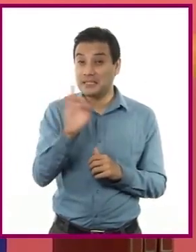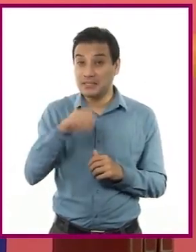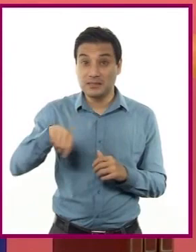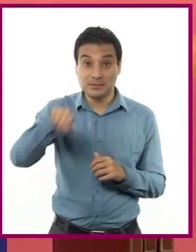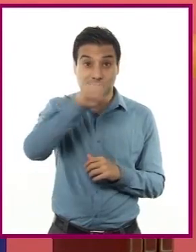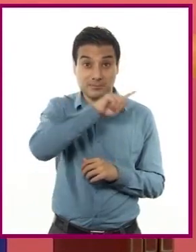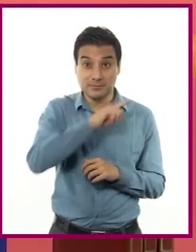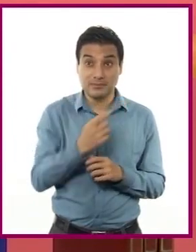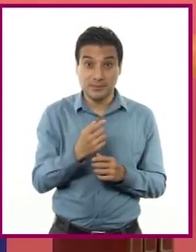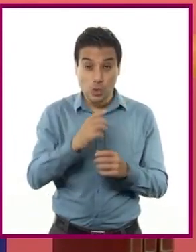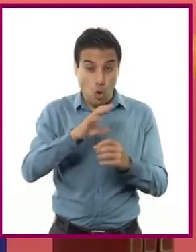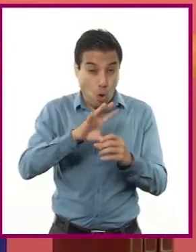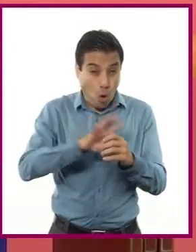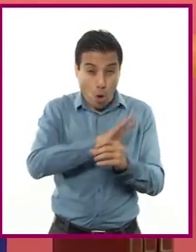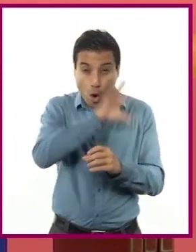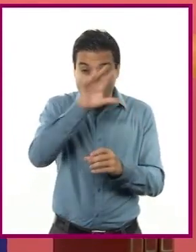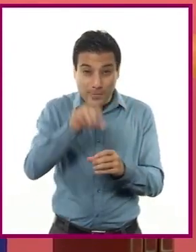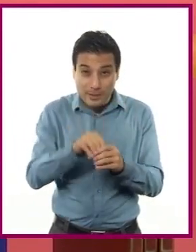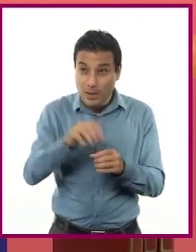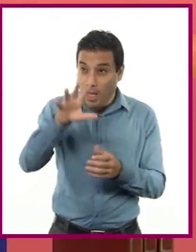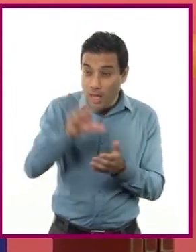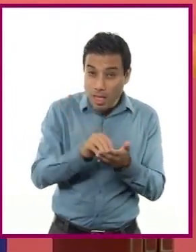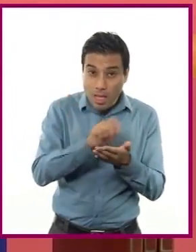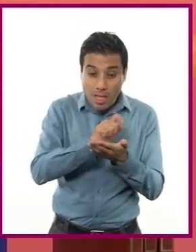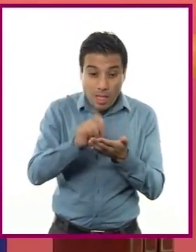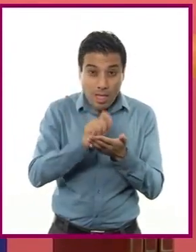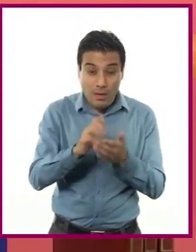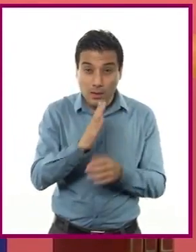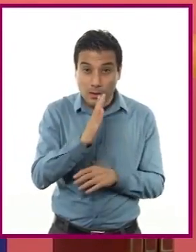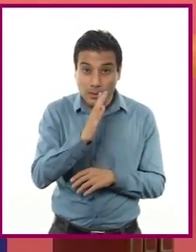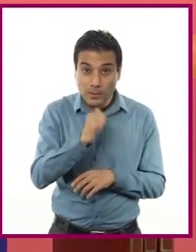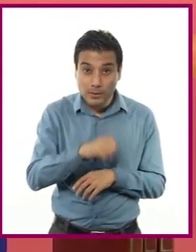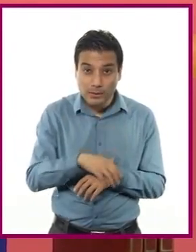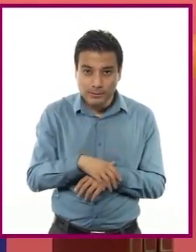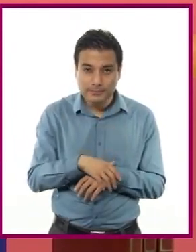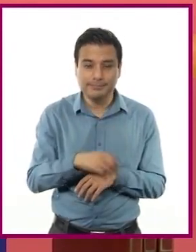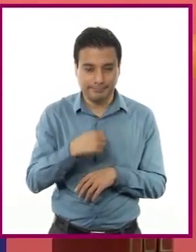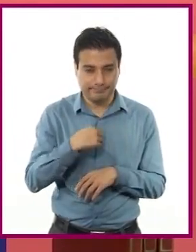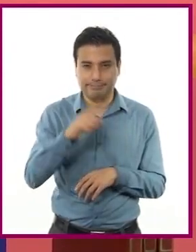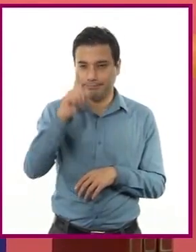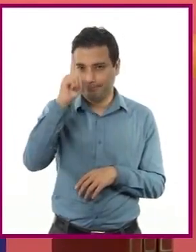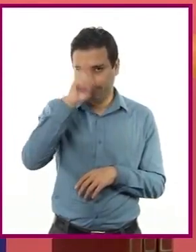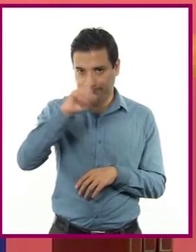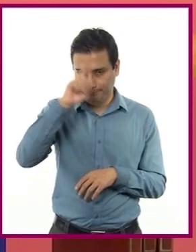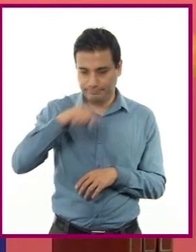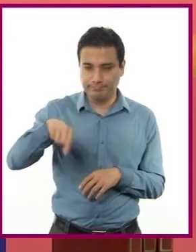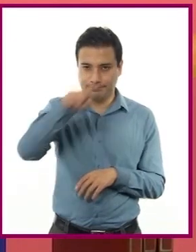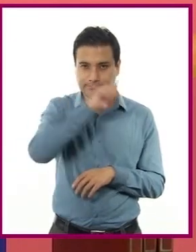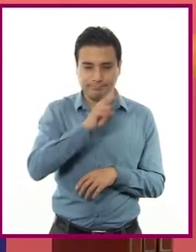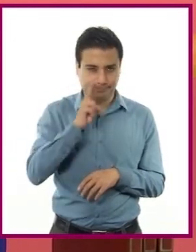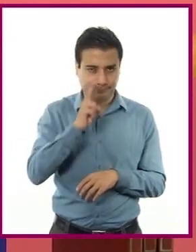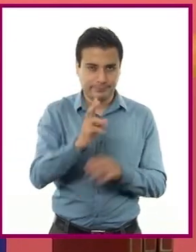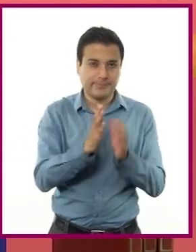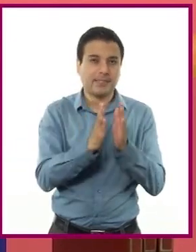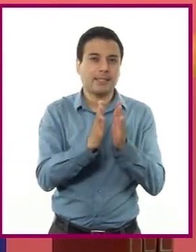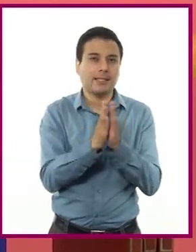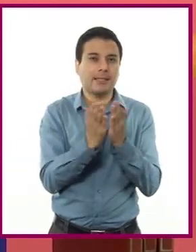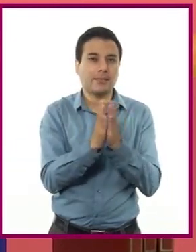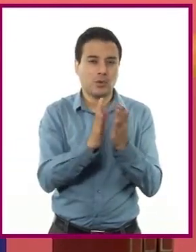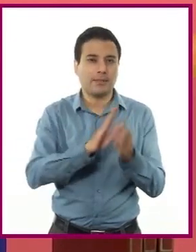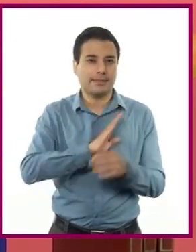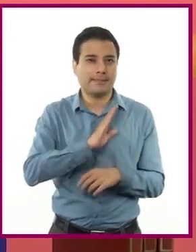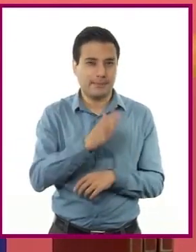pudieron escribir toda la información de este programa, les sugerimos que consulten su libro de texto de lengua materna